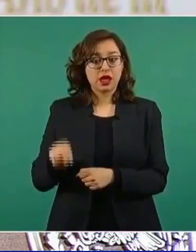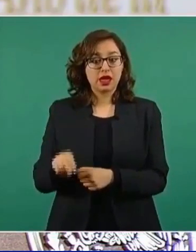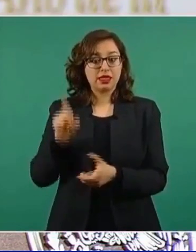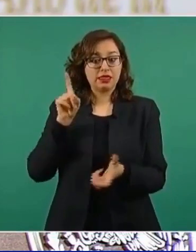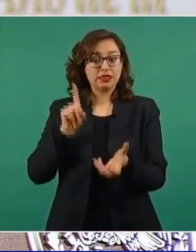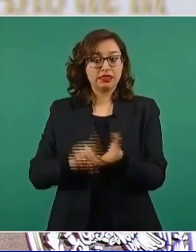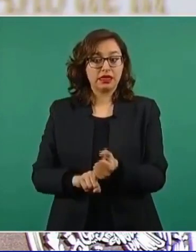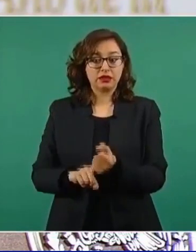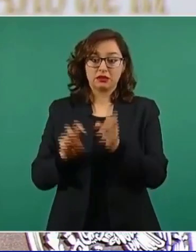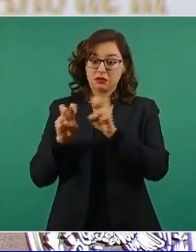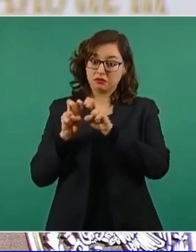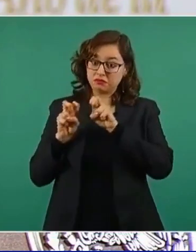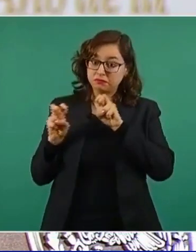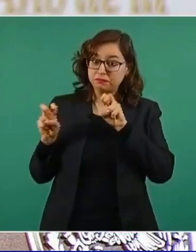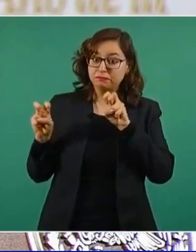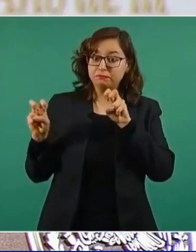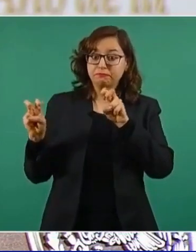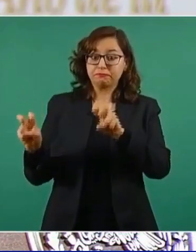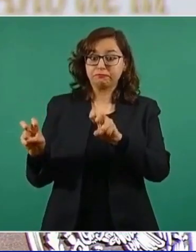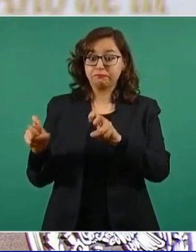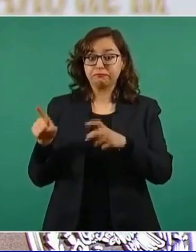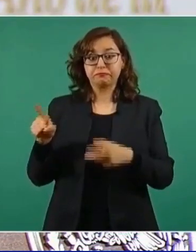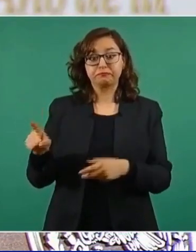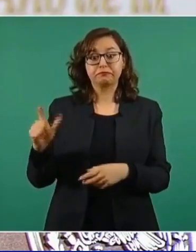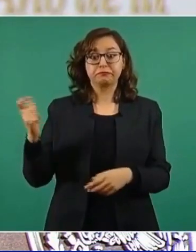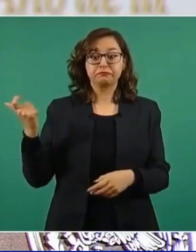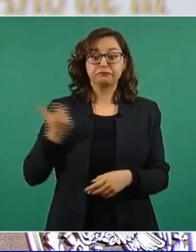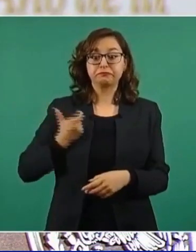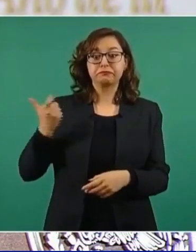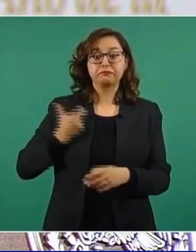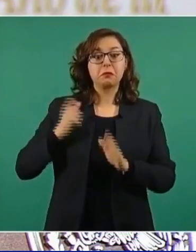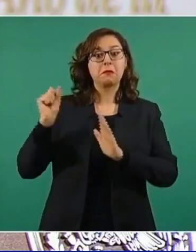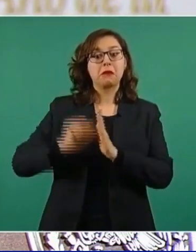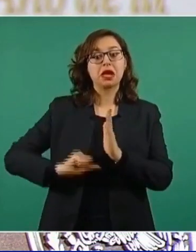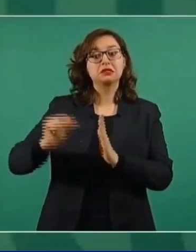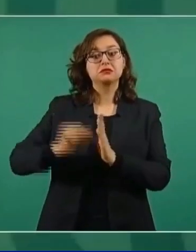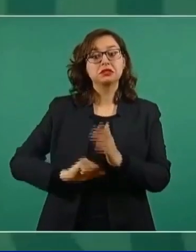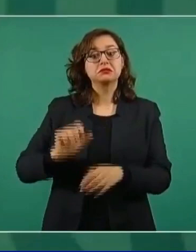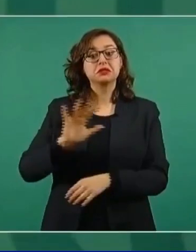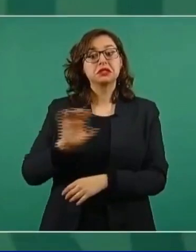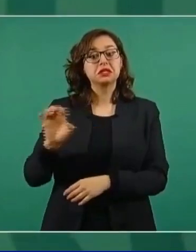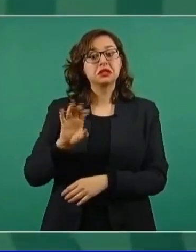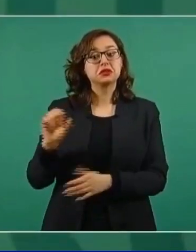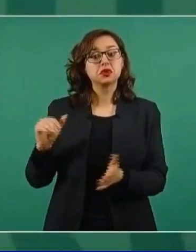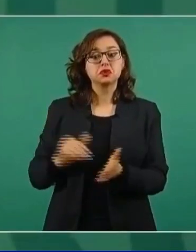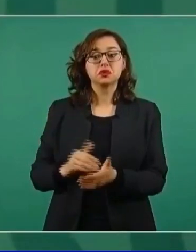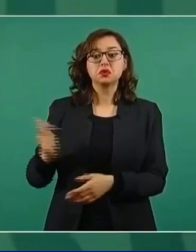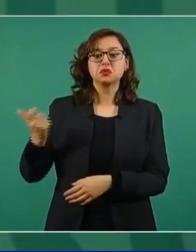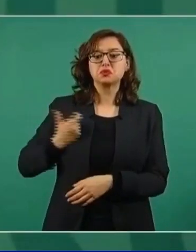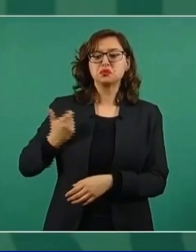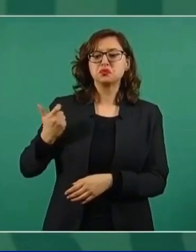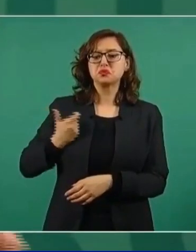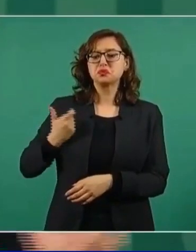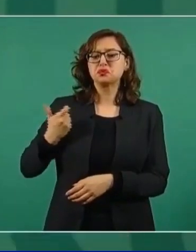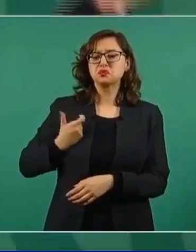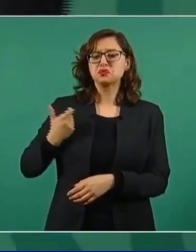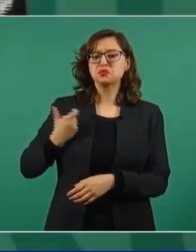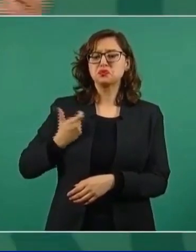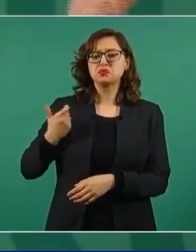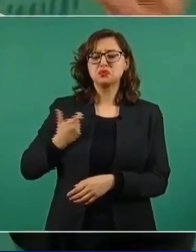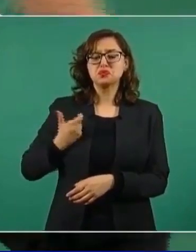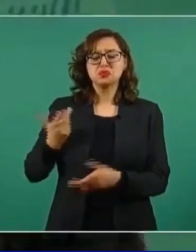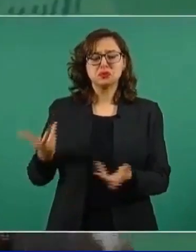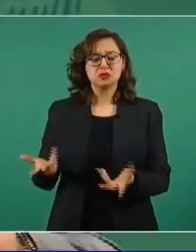llegue a reunir hasta 500 mil pesos mensuales, no solo de sueldo, sino de